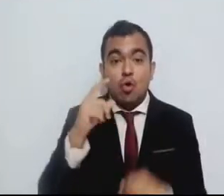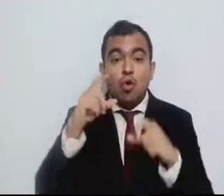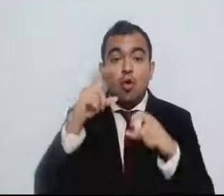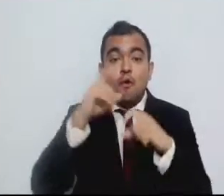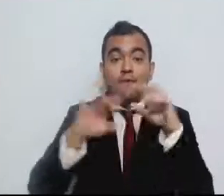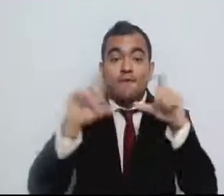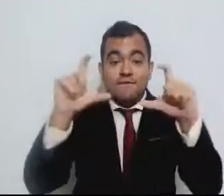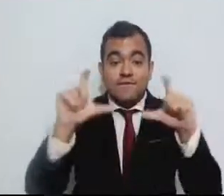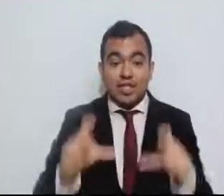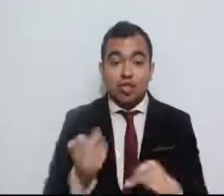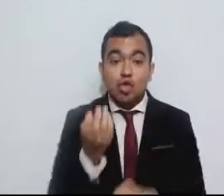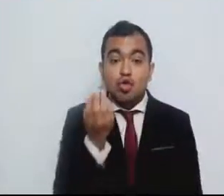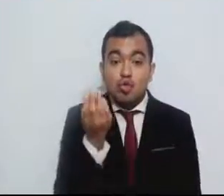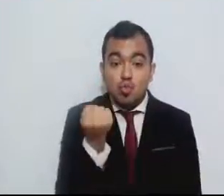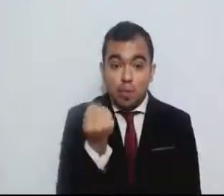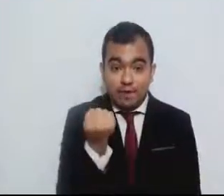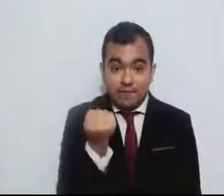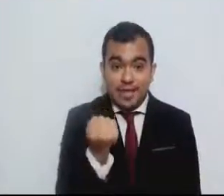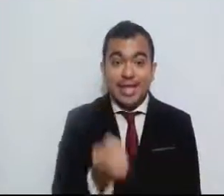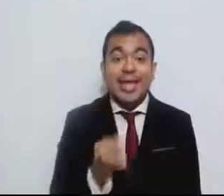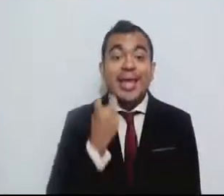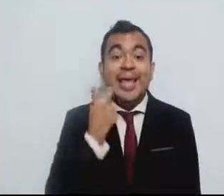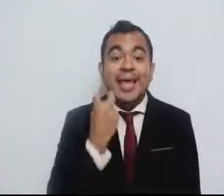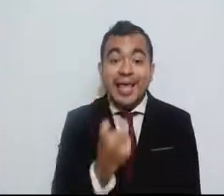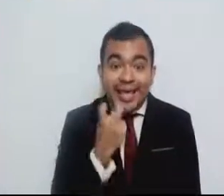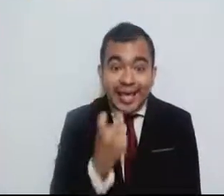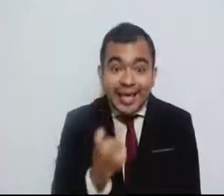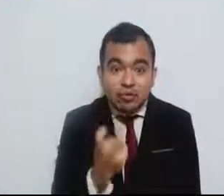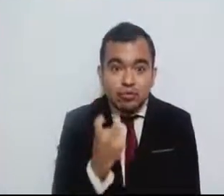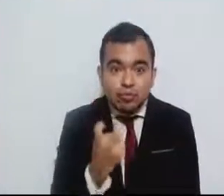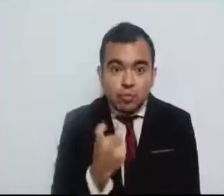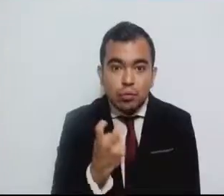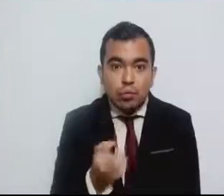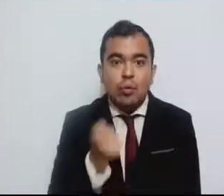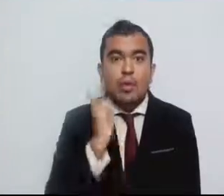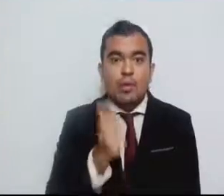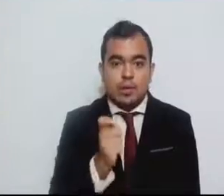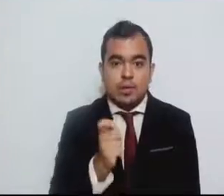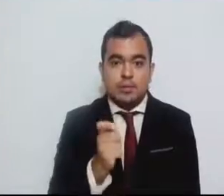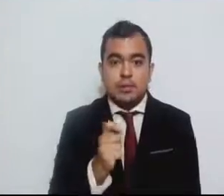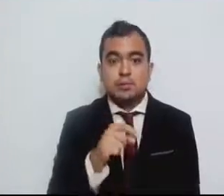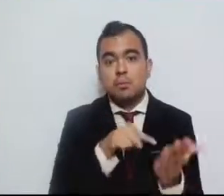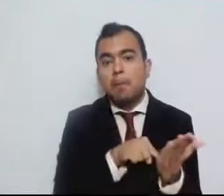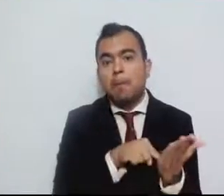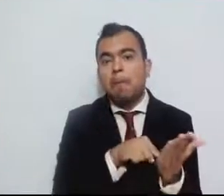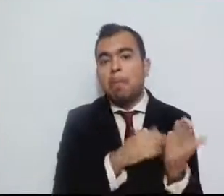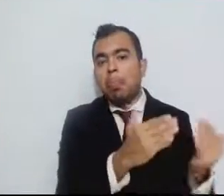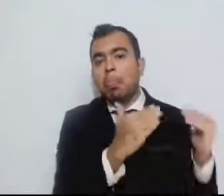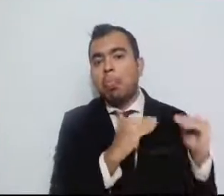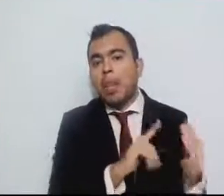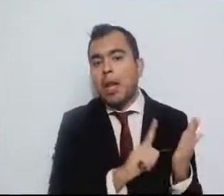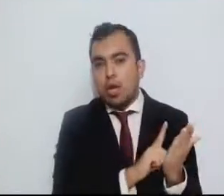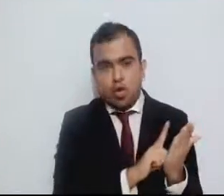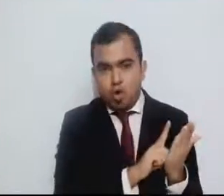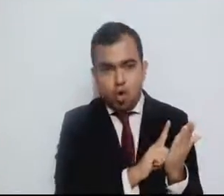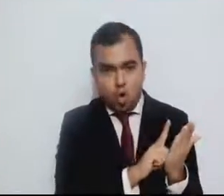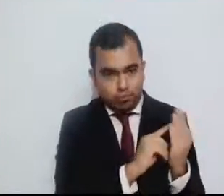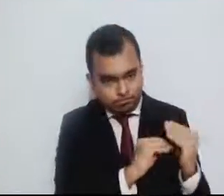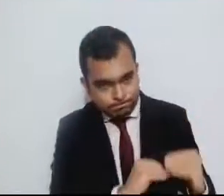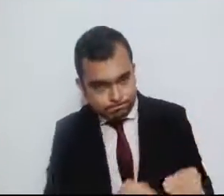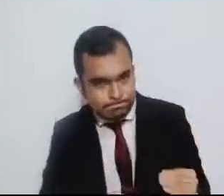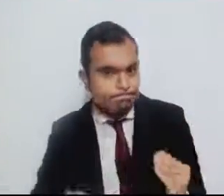9, es justamente pasarlo a norma constitucional, que el embarazo sea